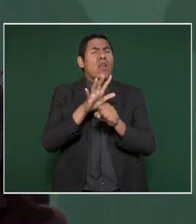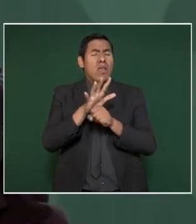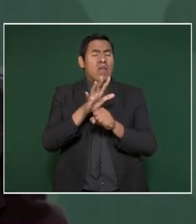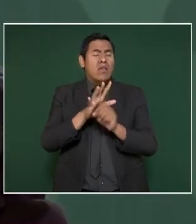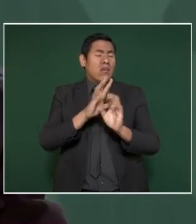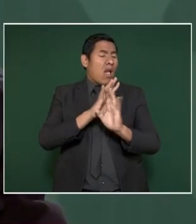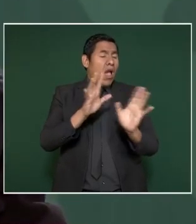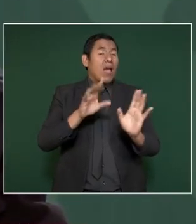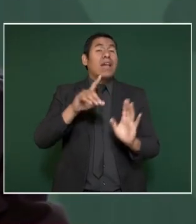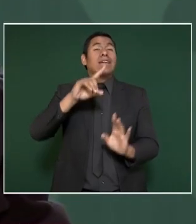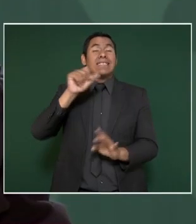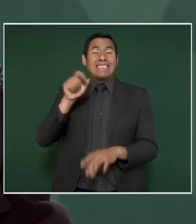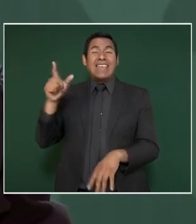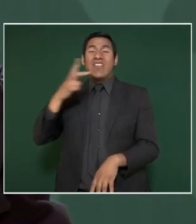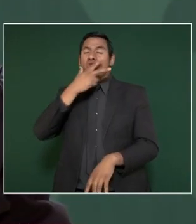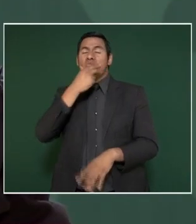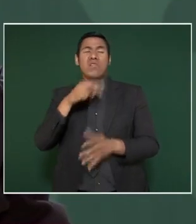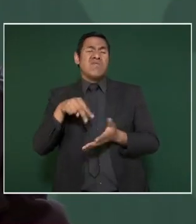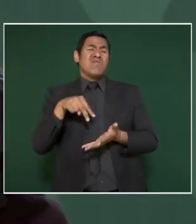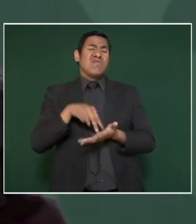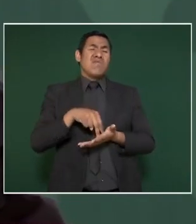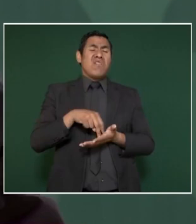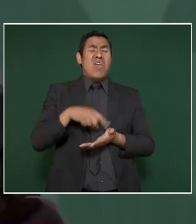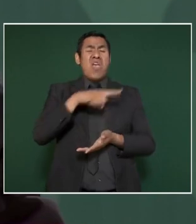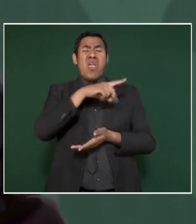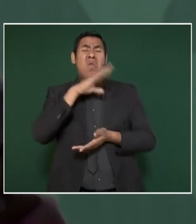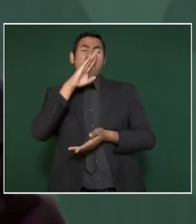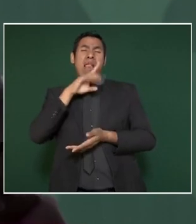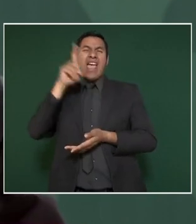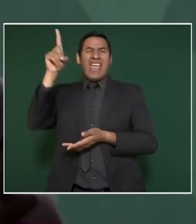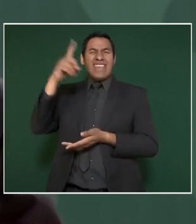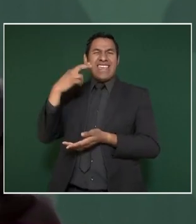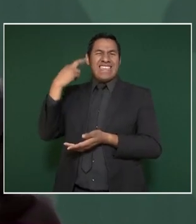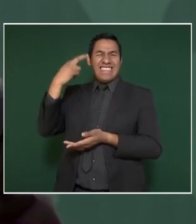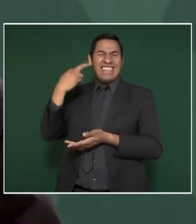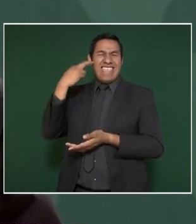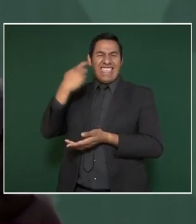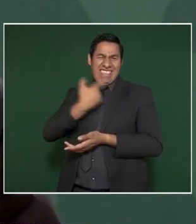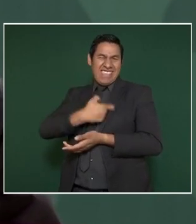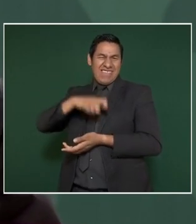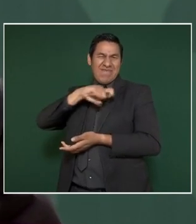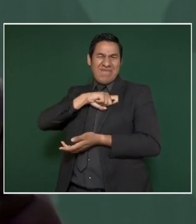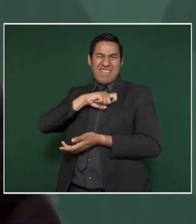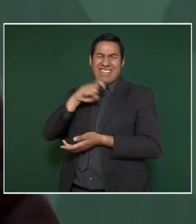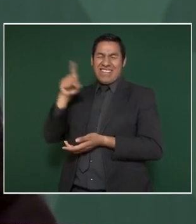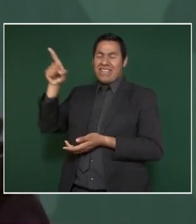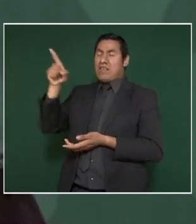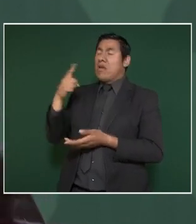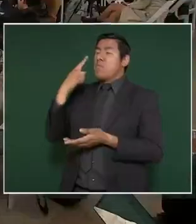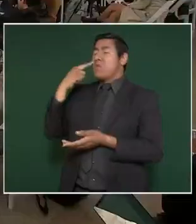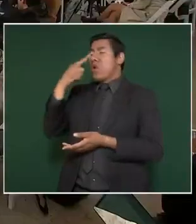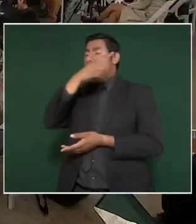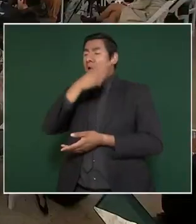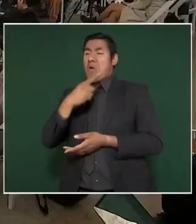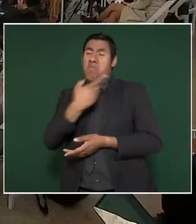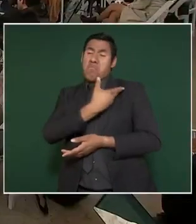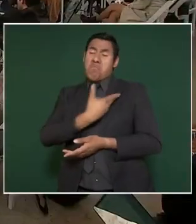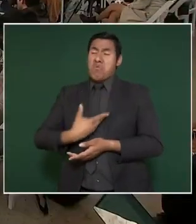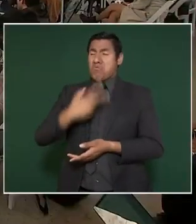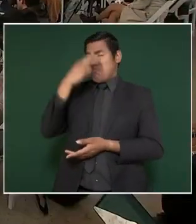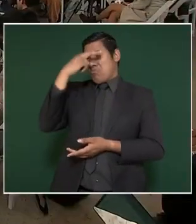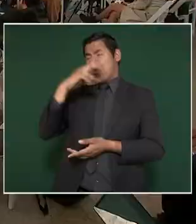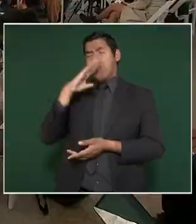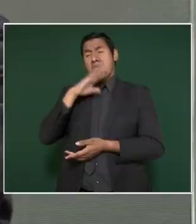a acusar con el rey de España sí ya estaba a punto